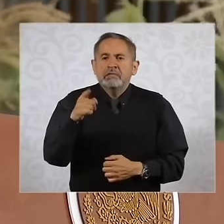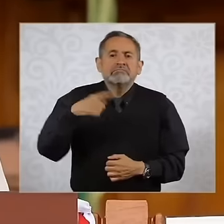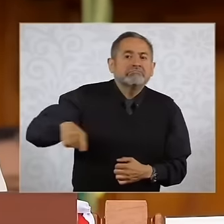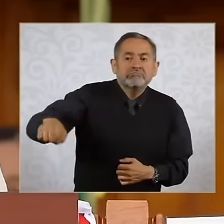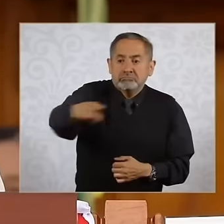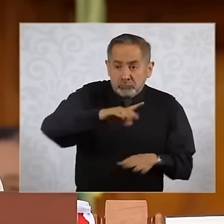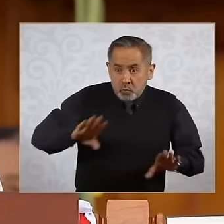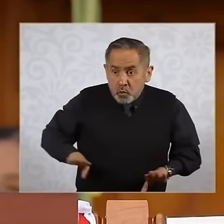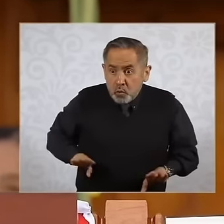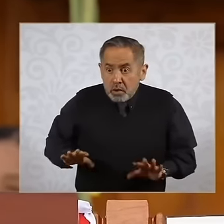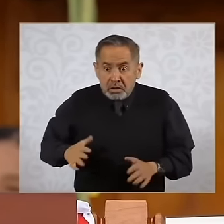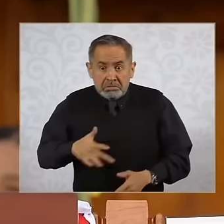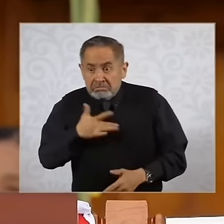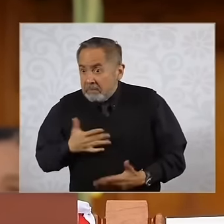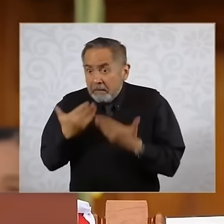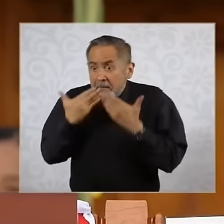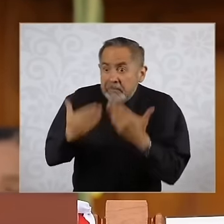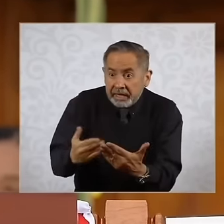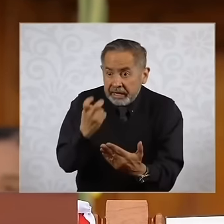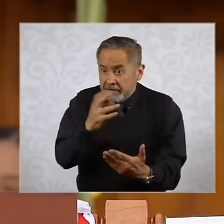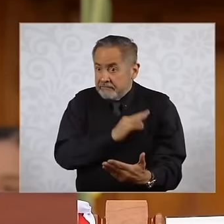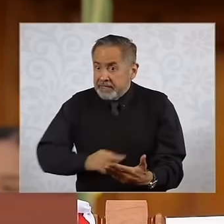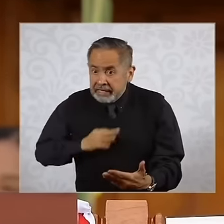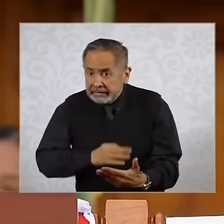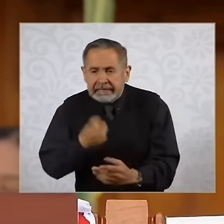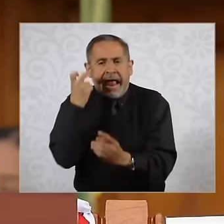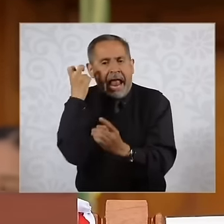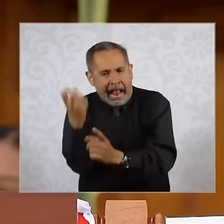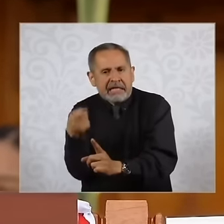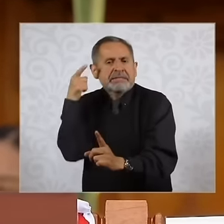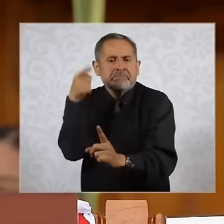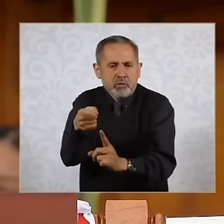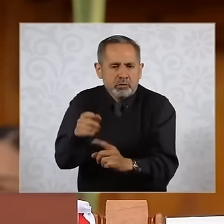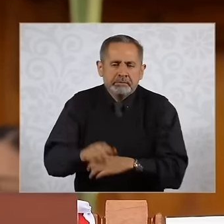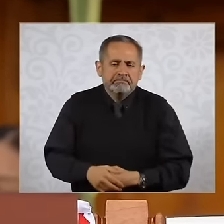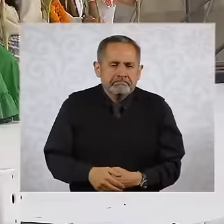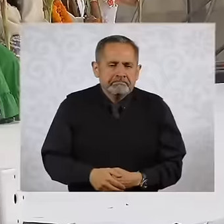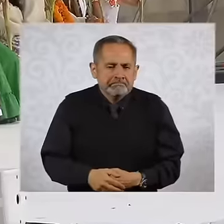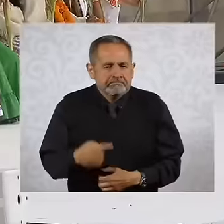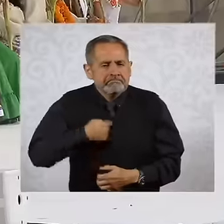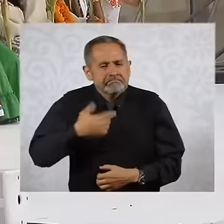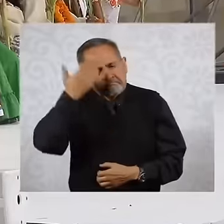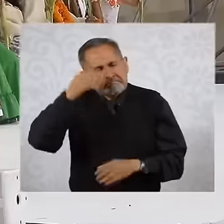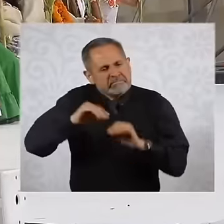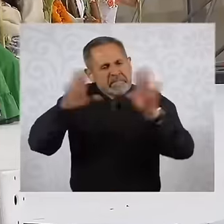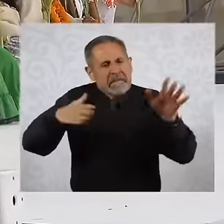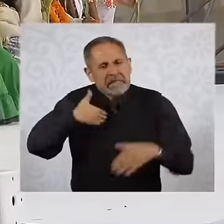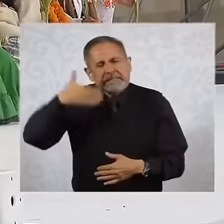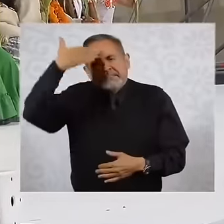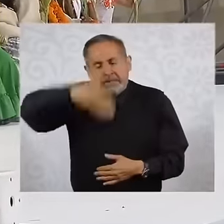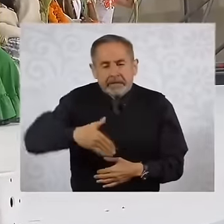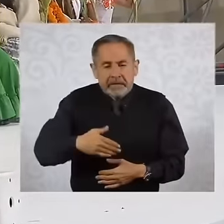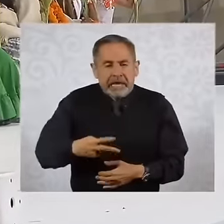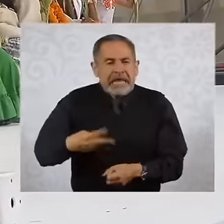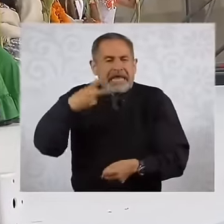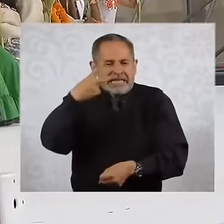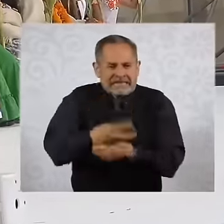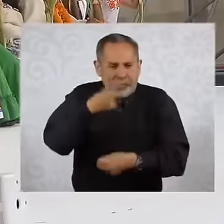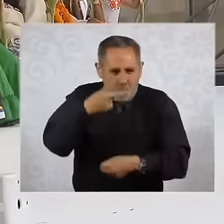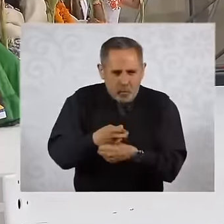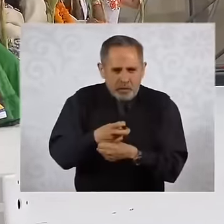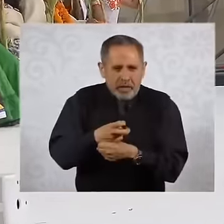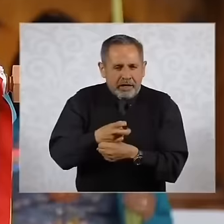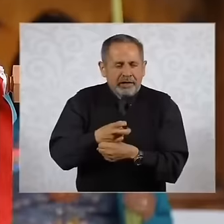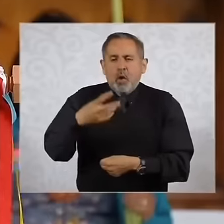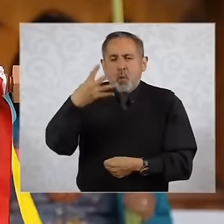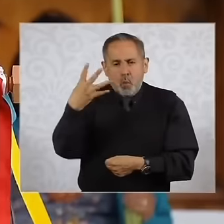y la felicidad del pueblo. Tengo claro que el segundo piso de la